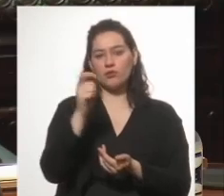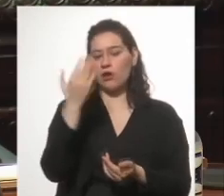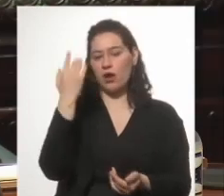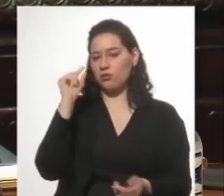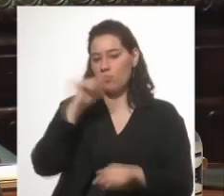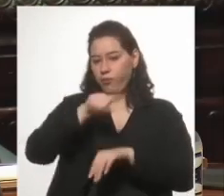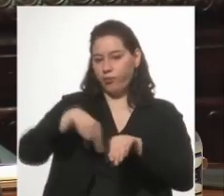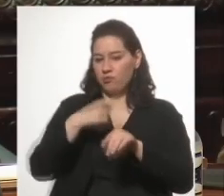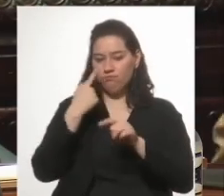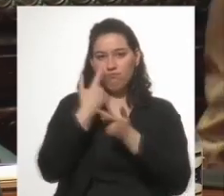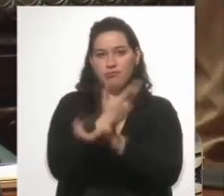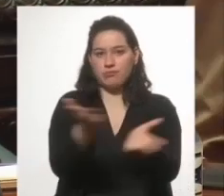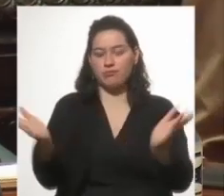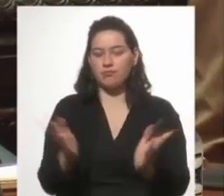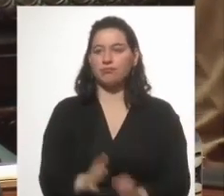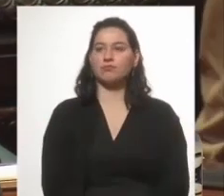horas.